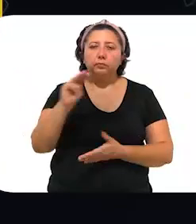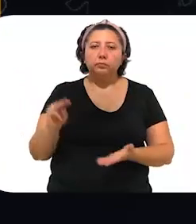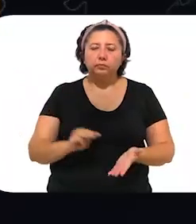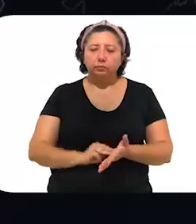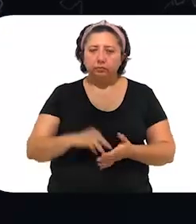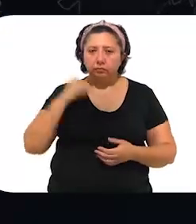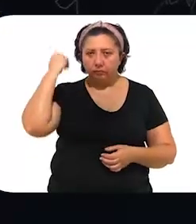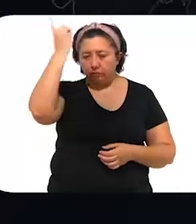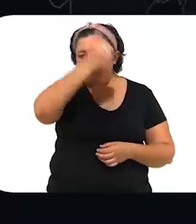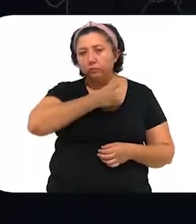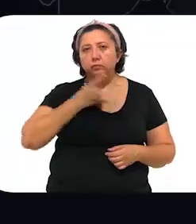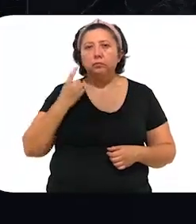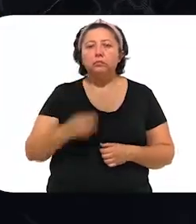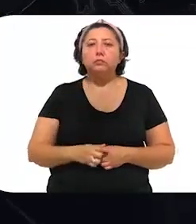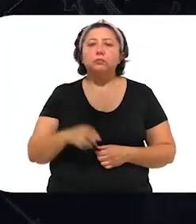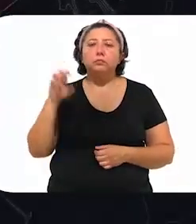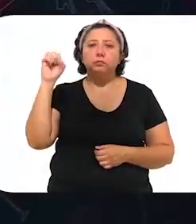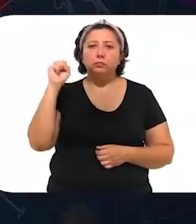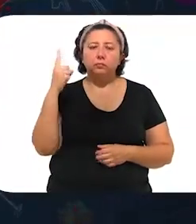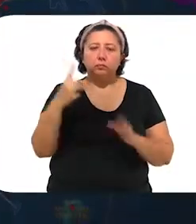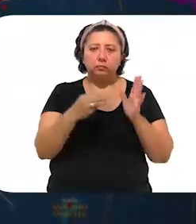en Mérida, se han diagnosticado